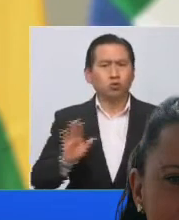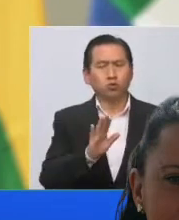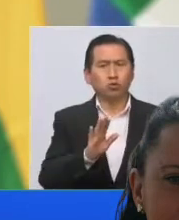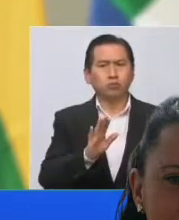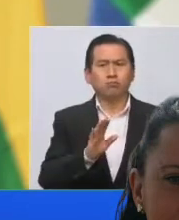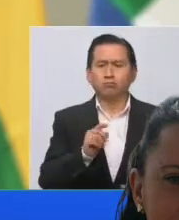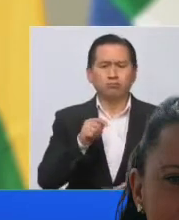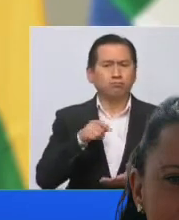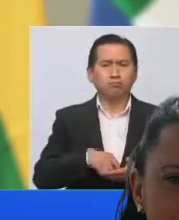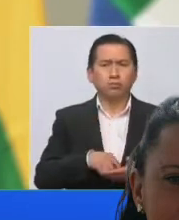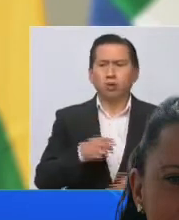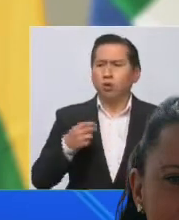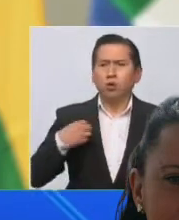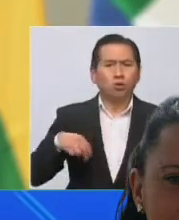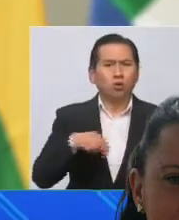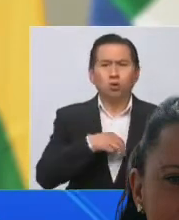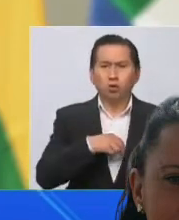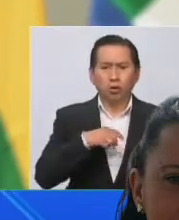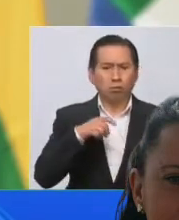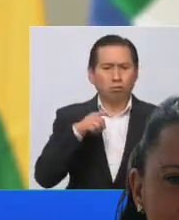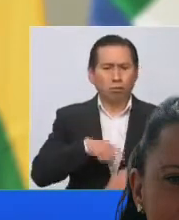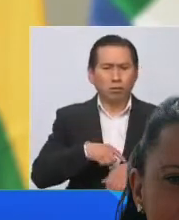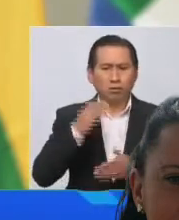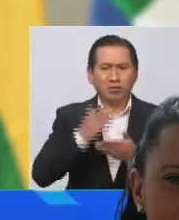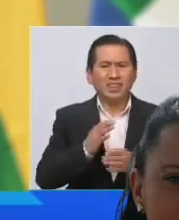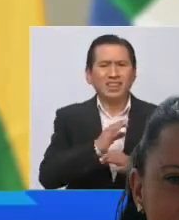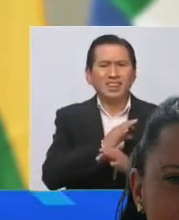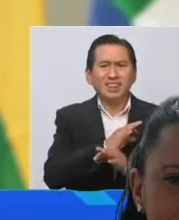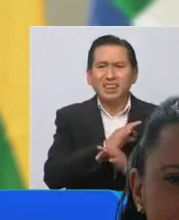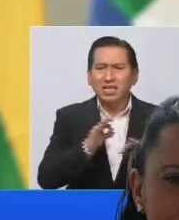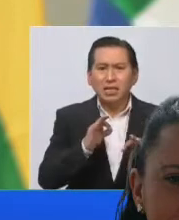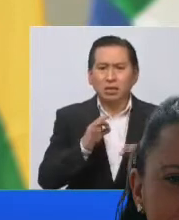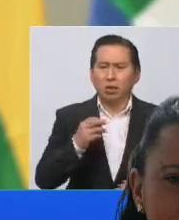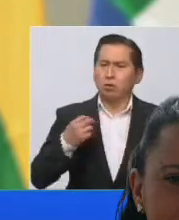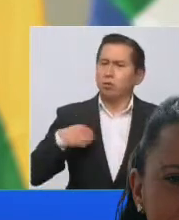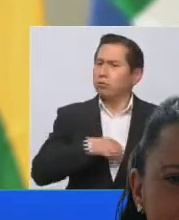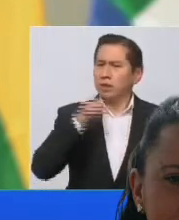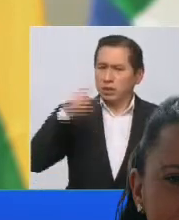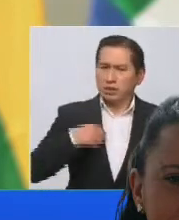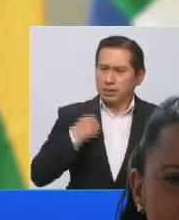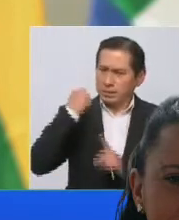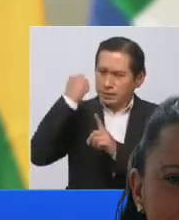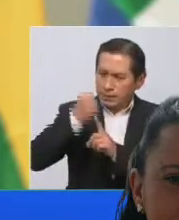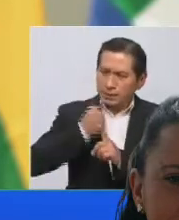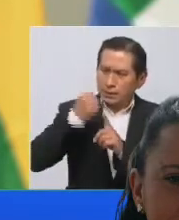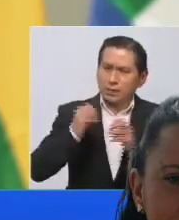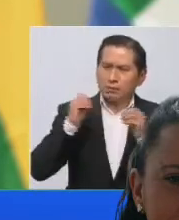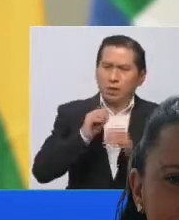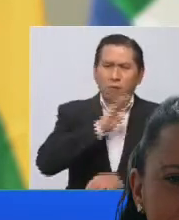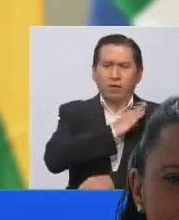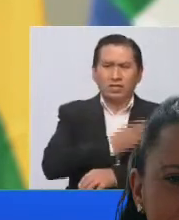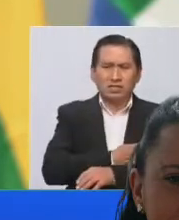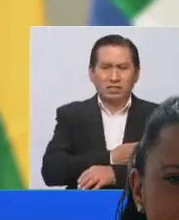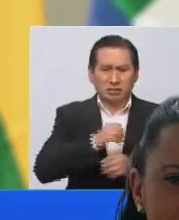monitoreo con UPS, gasómetro portátil con láctato, generador de marcapaso externo transitorio,